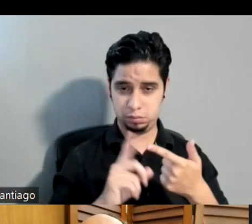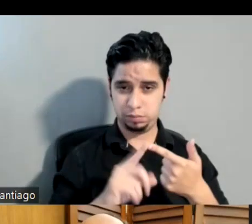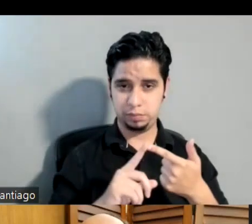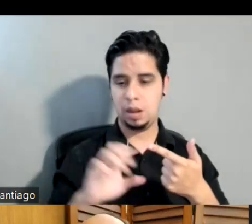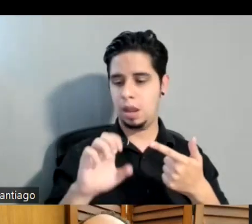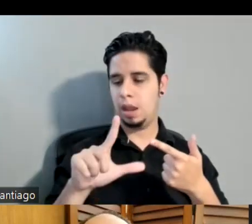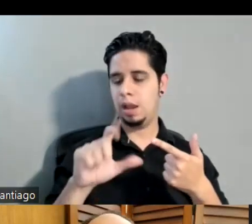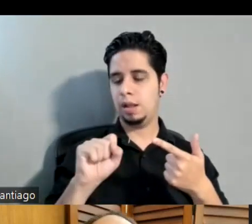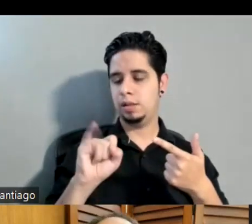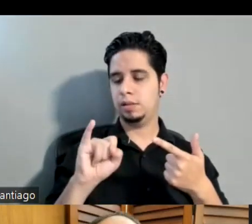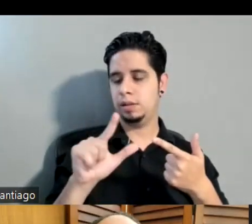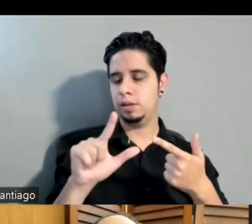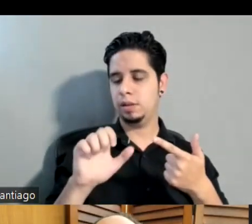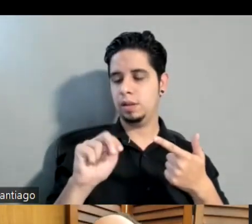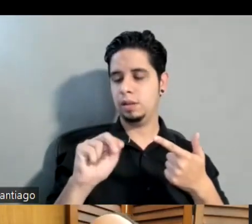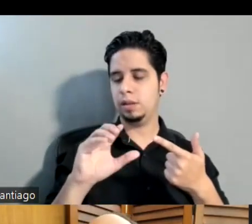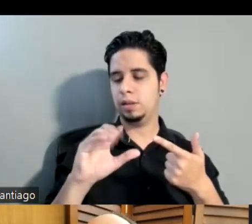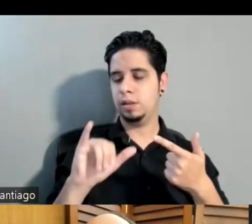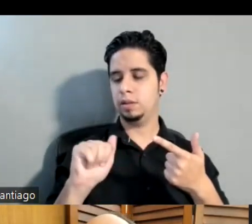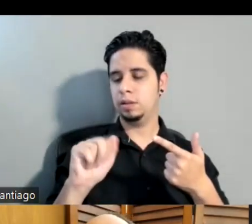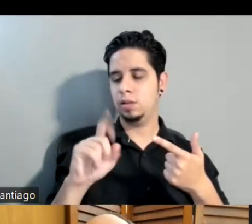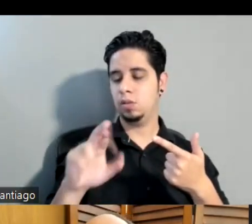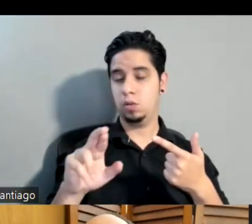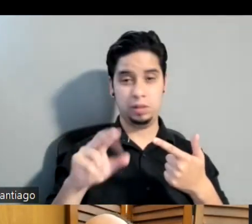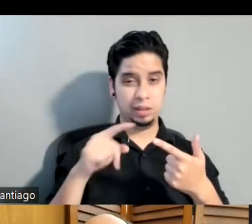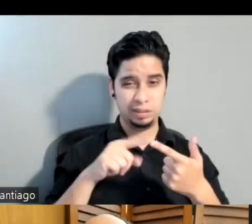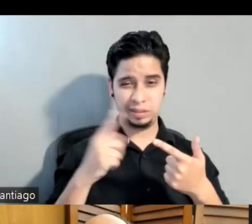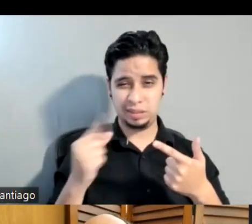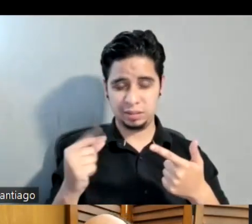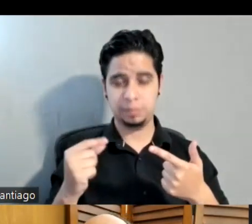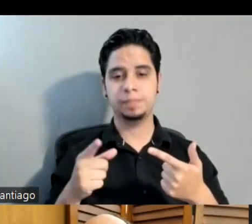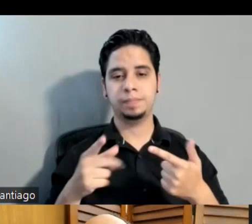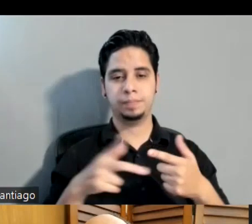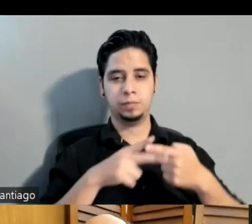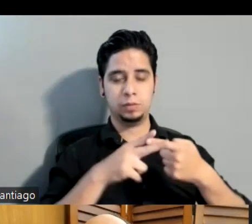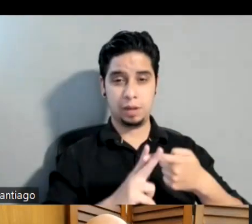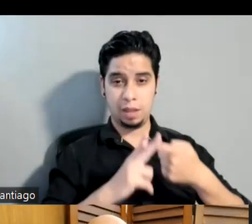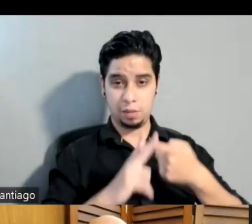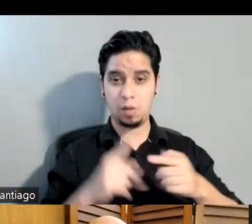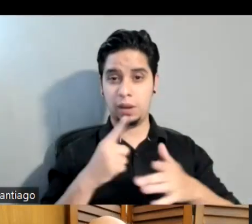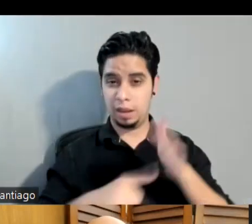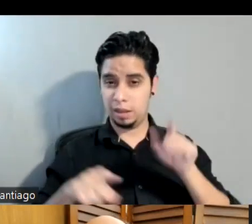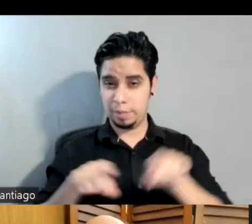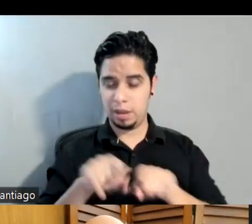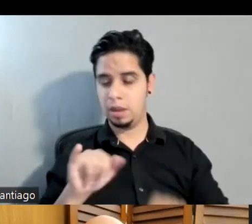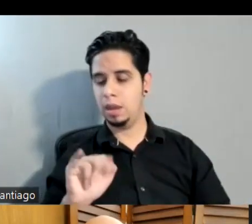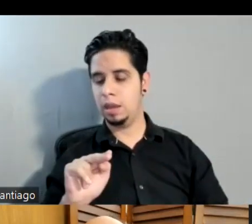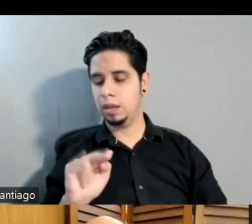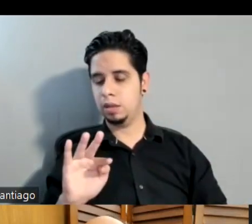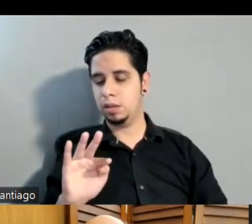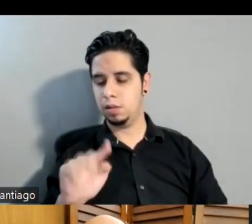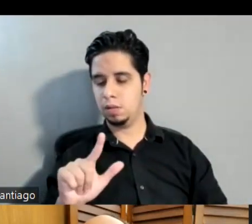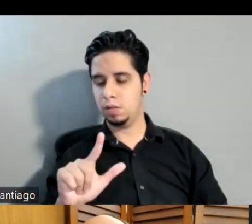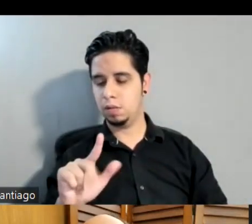Silenciador. Ajá, el silenciador es un mecánico influencer. ¿Cómo que es? Un